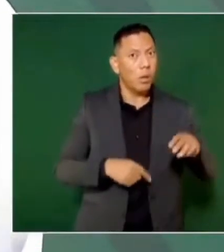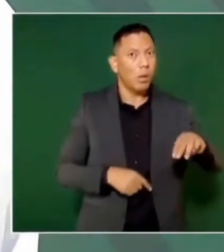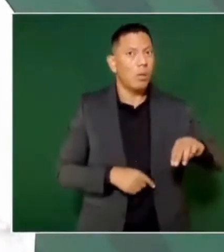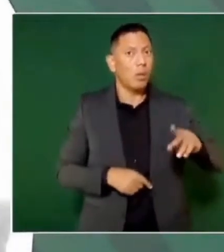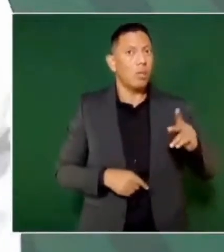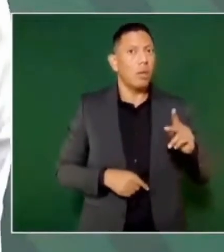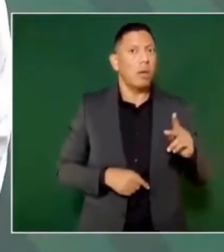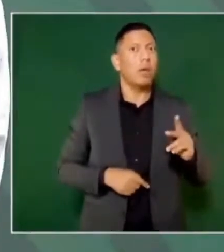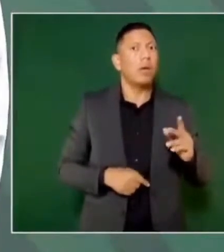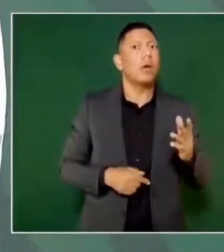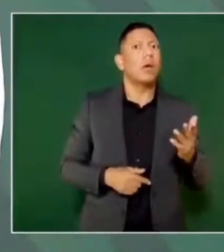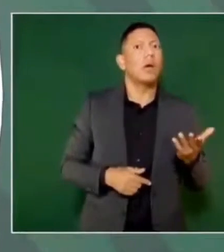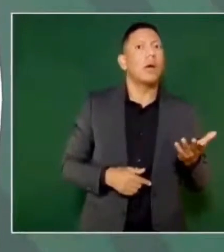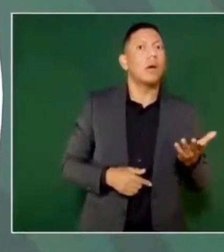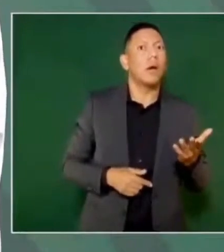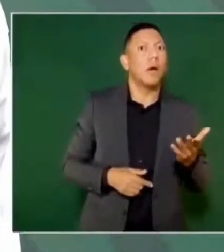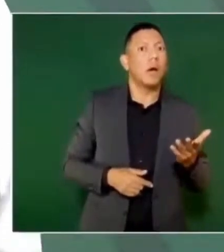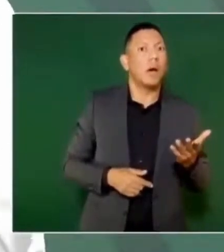sin consultar